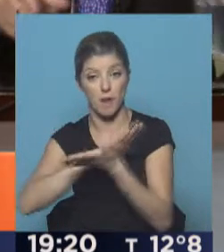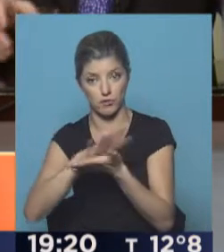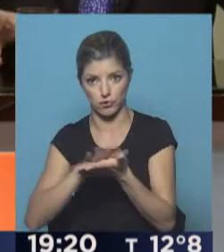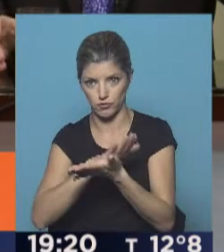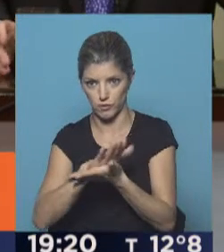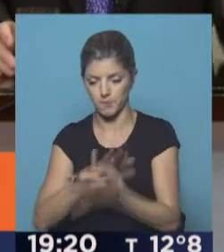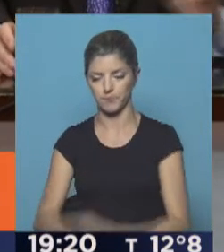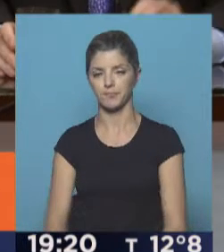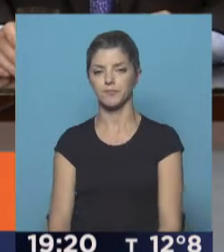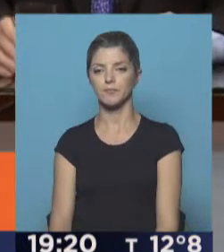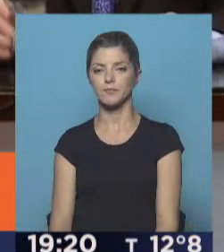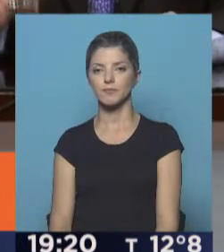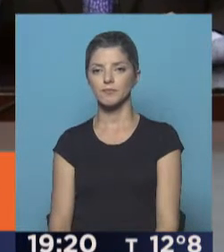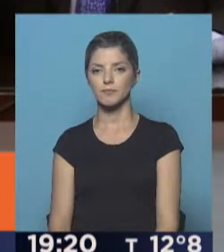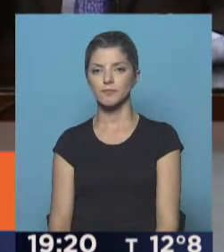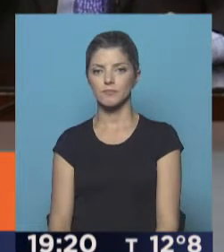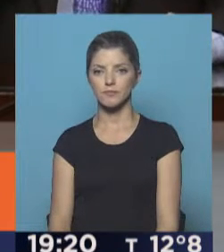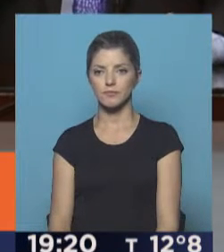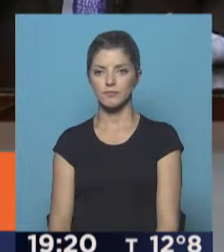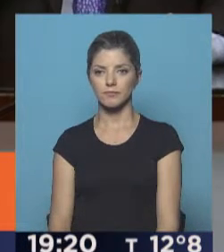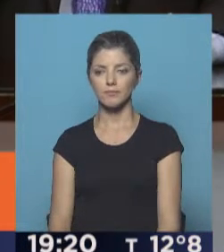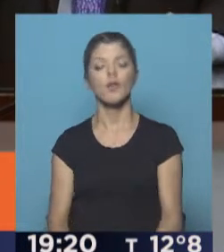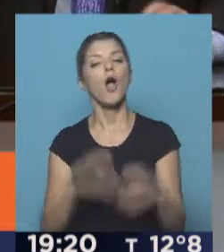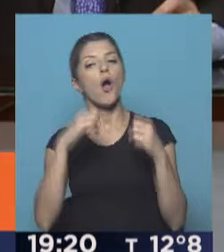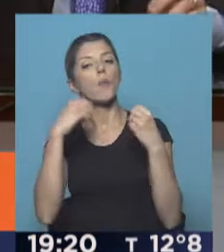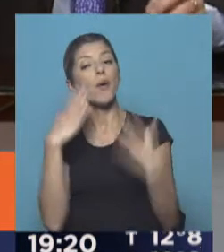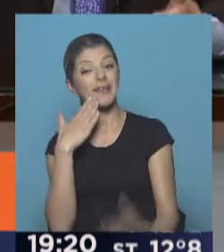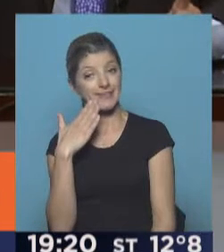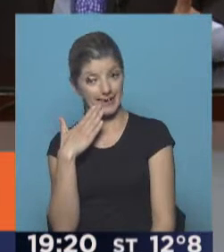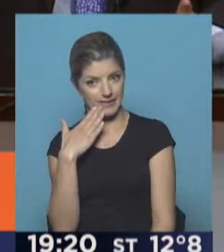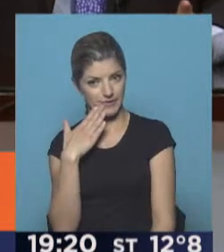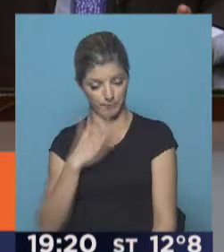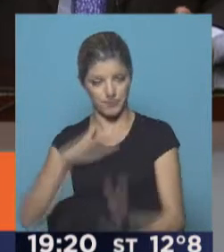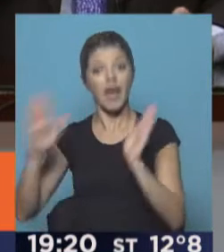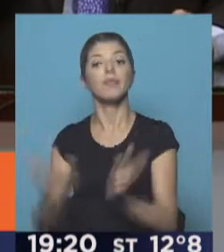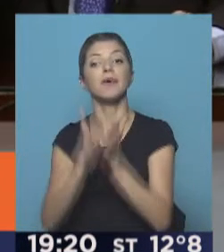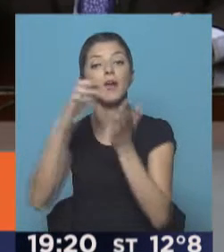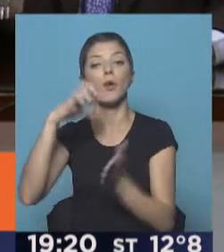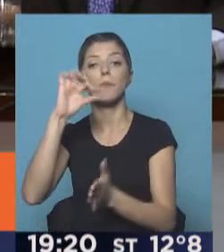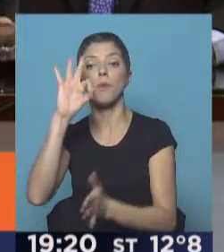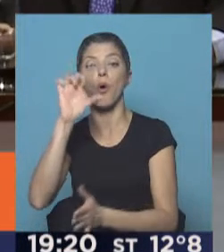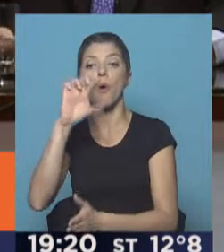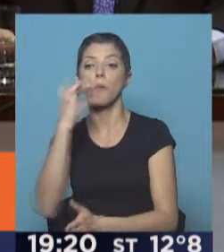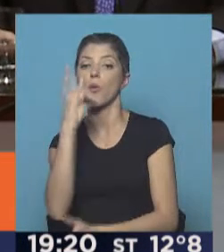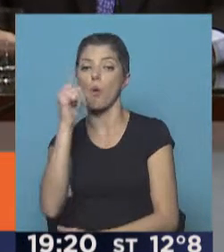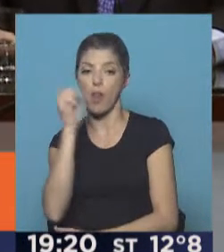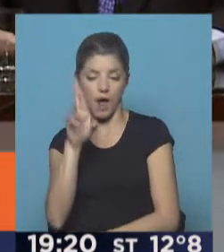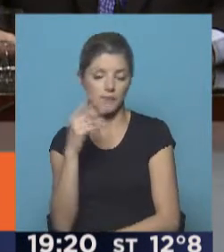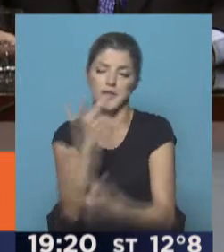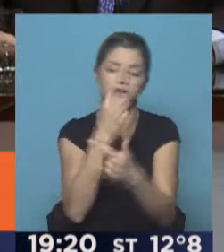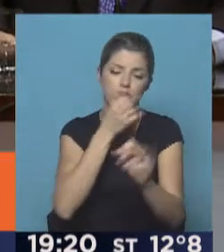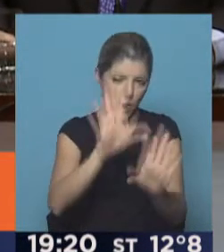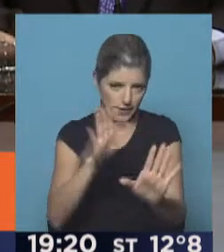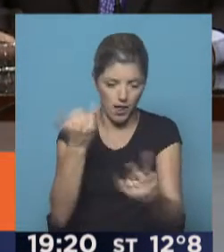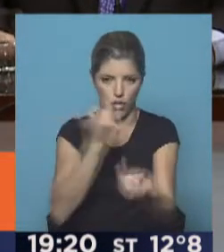la situación. Sí, buenas tardes. Emiliano Russo, de Diario Popular. No, quería ver para cualquiera de los ministros si me podían